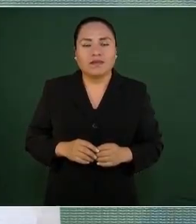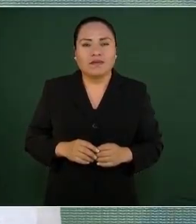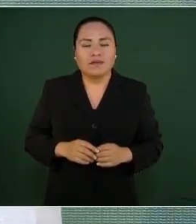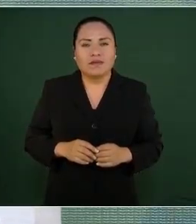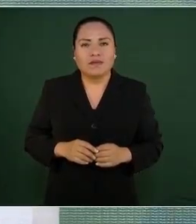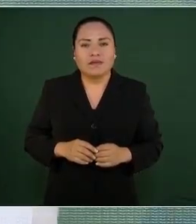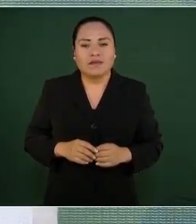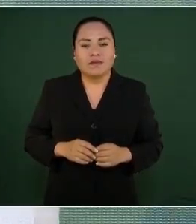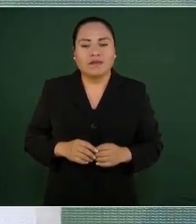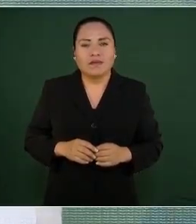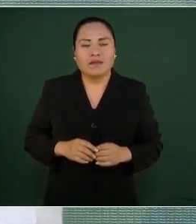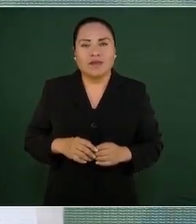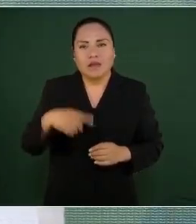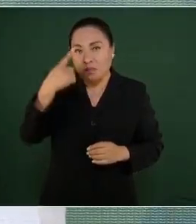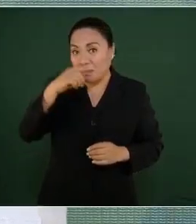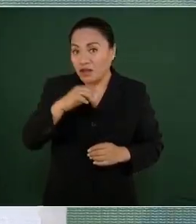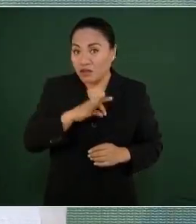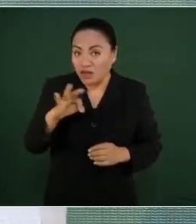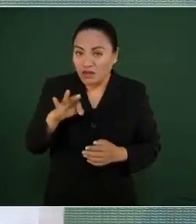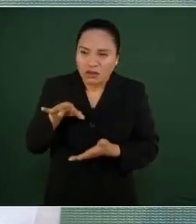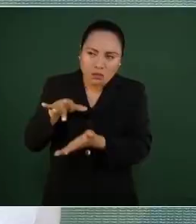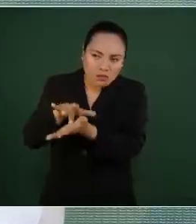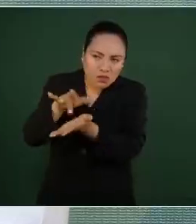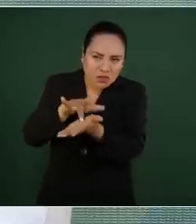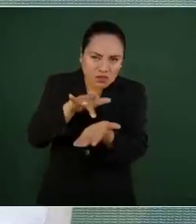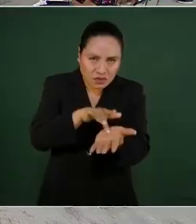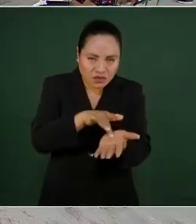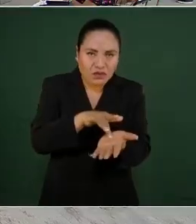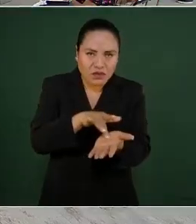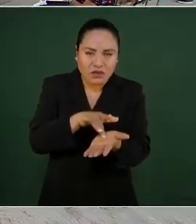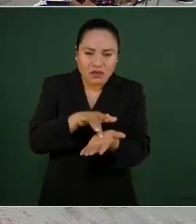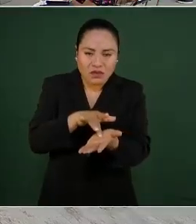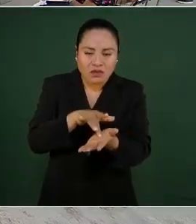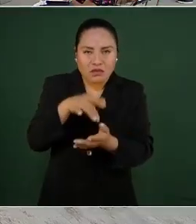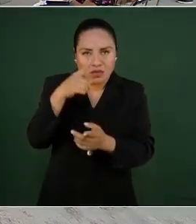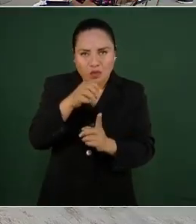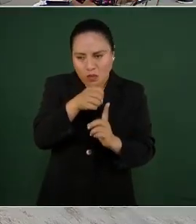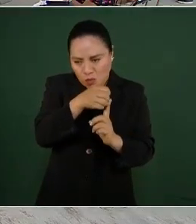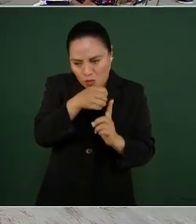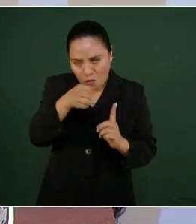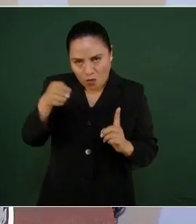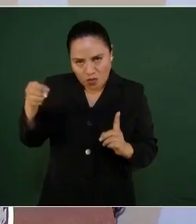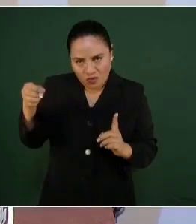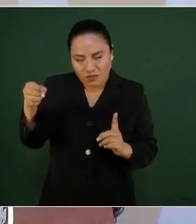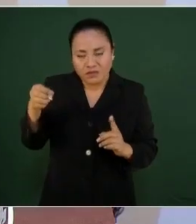a impulsar la regularización